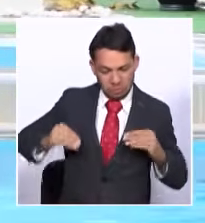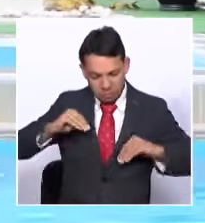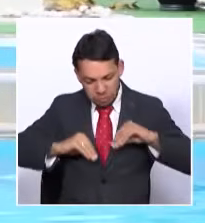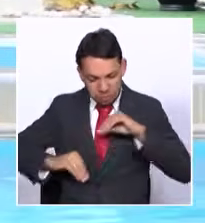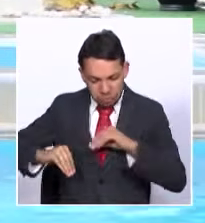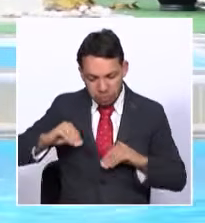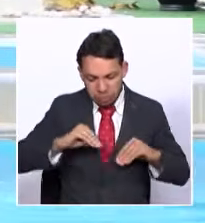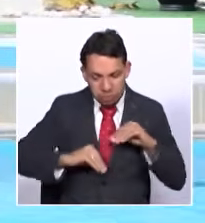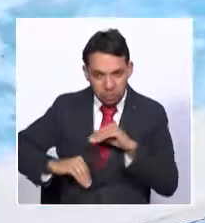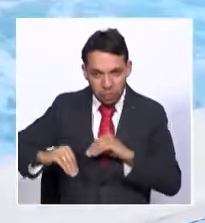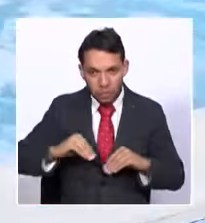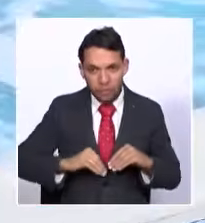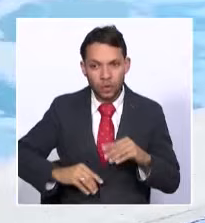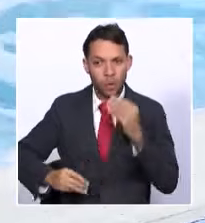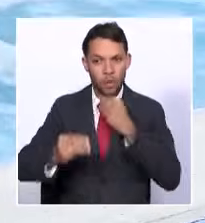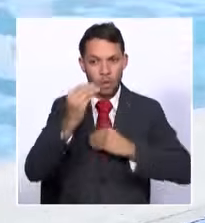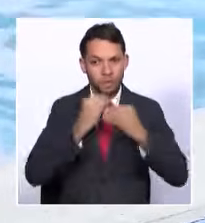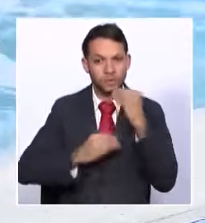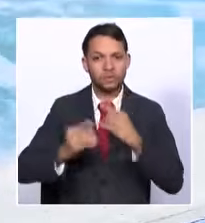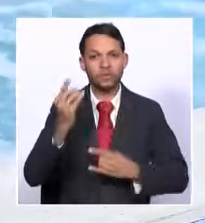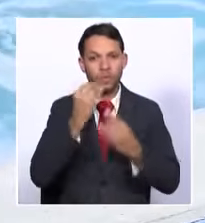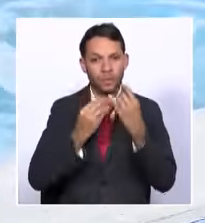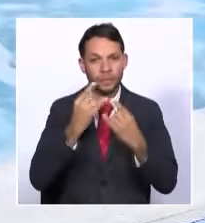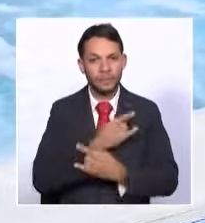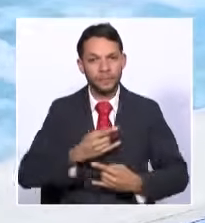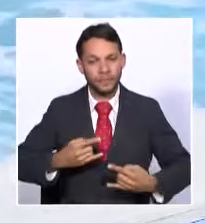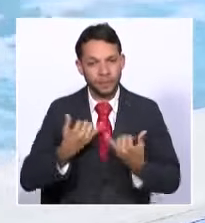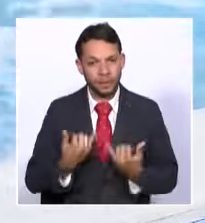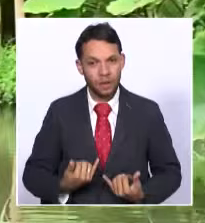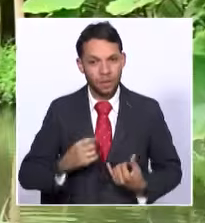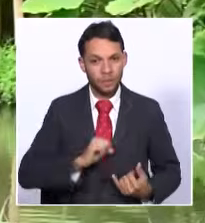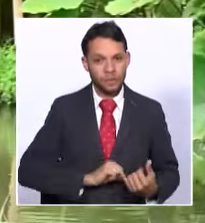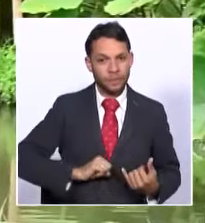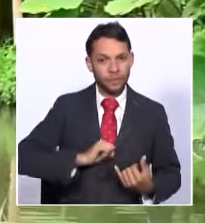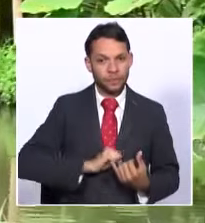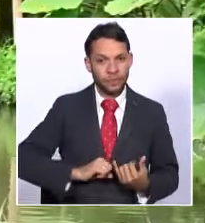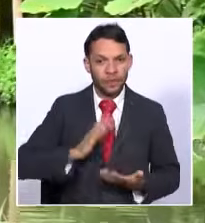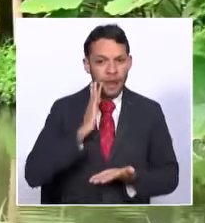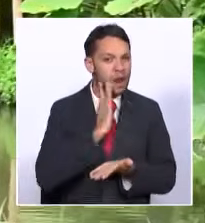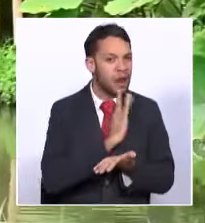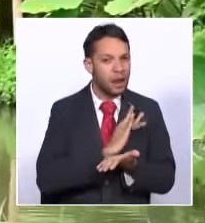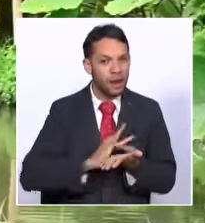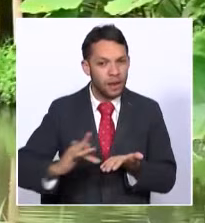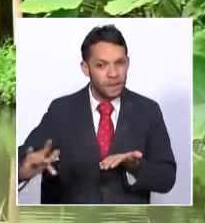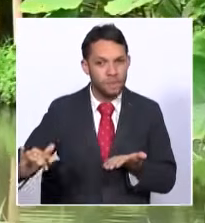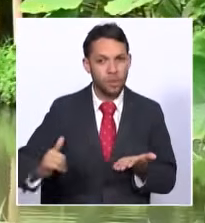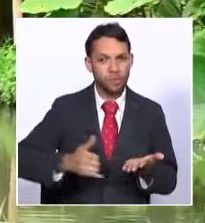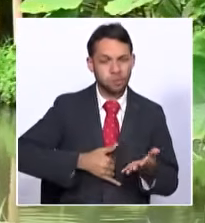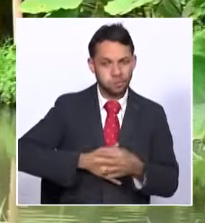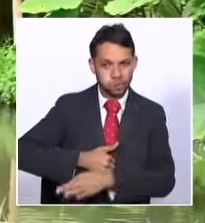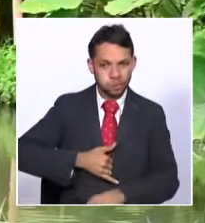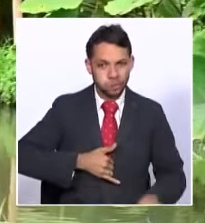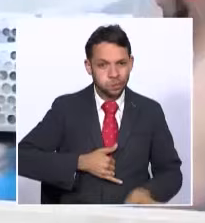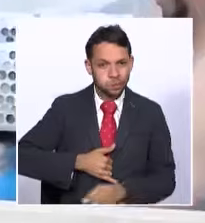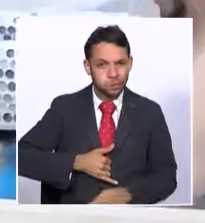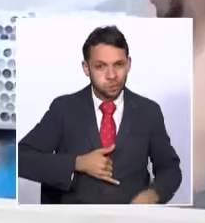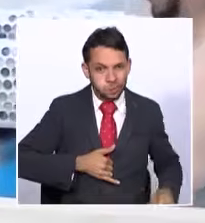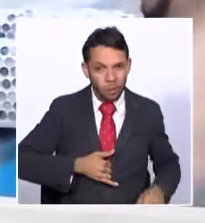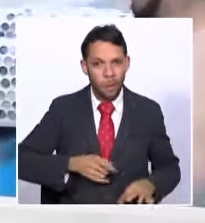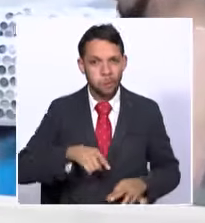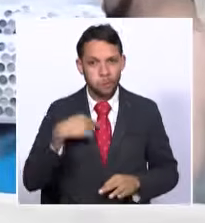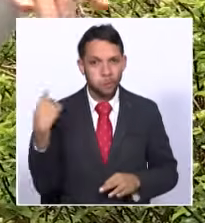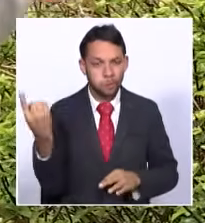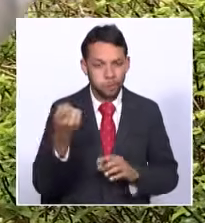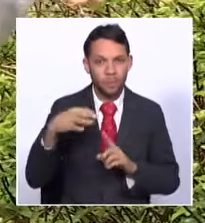al paciente nutrición, psicoterapia, electrocardiografía, limpieza de colon, el ambiente